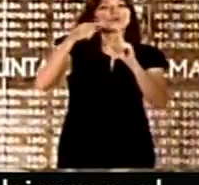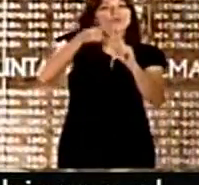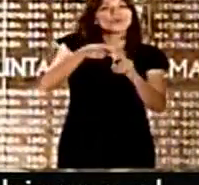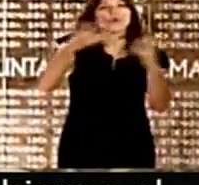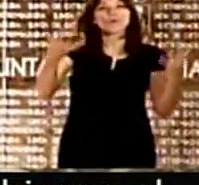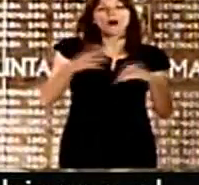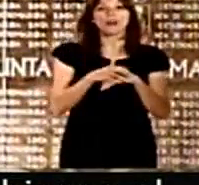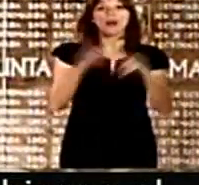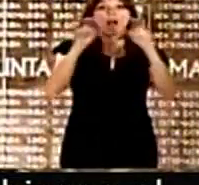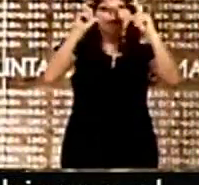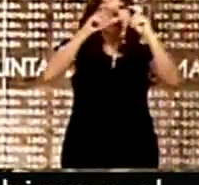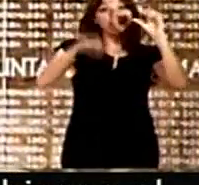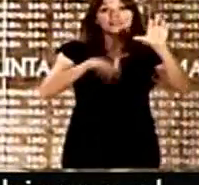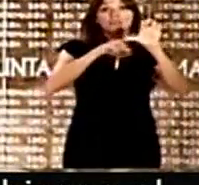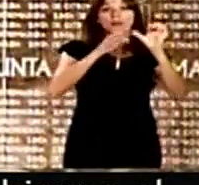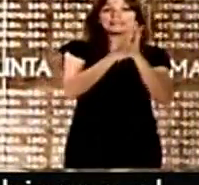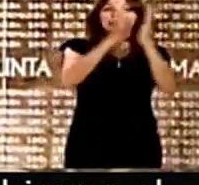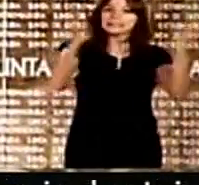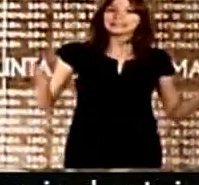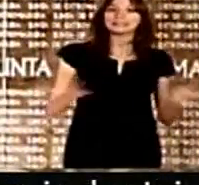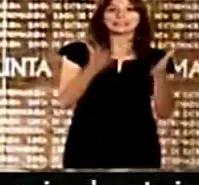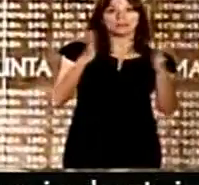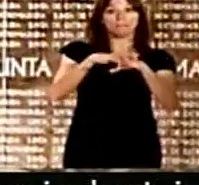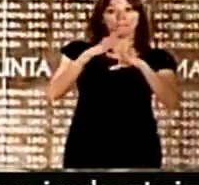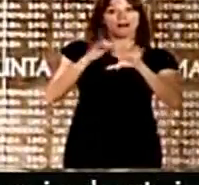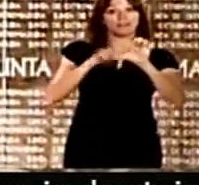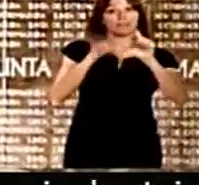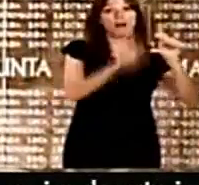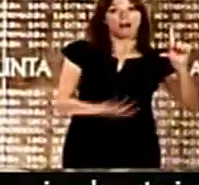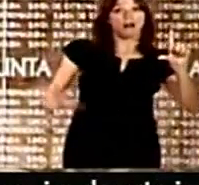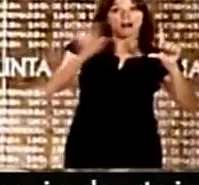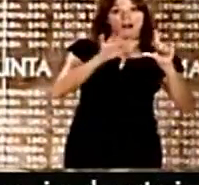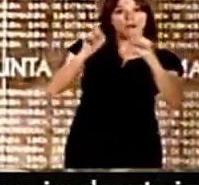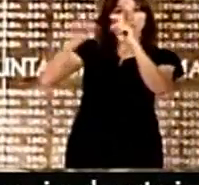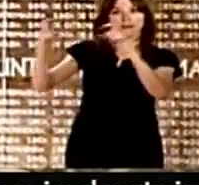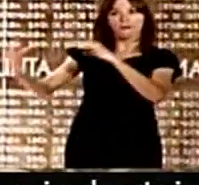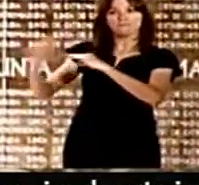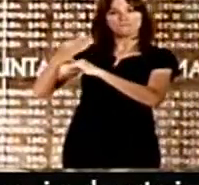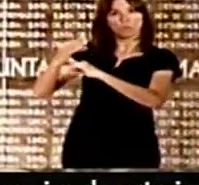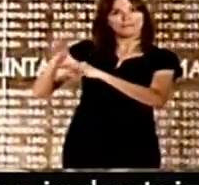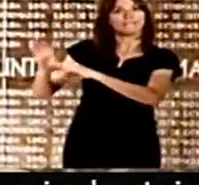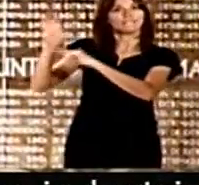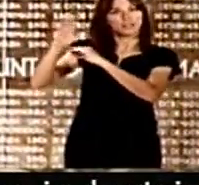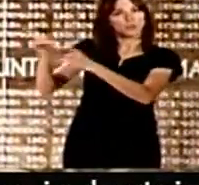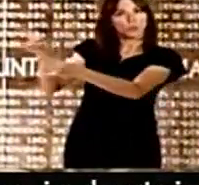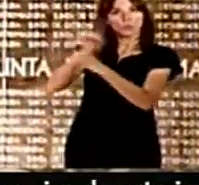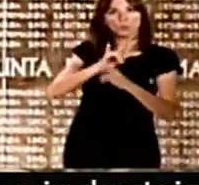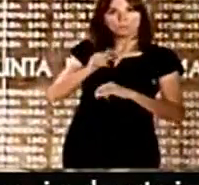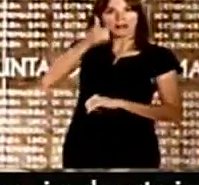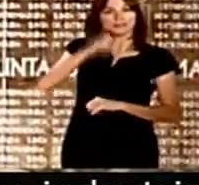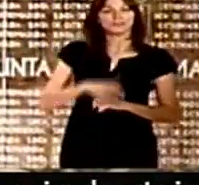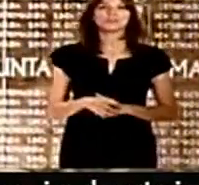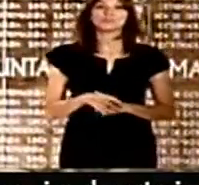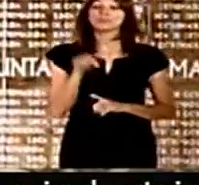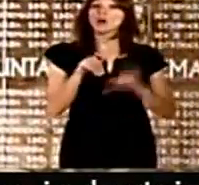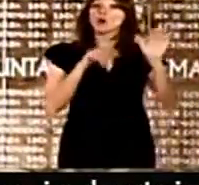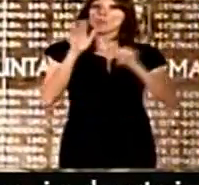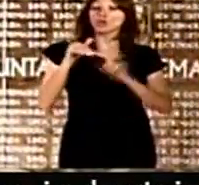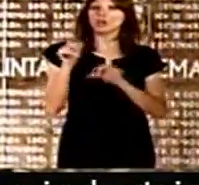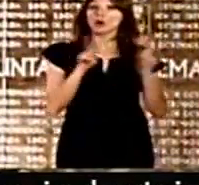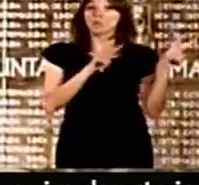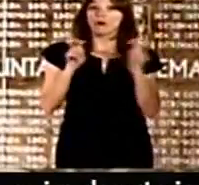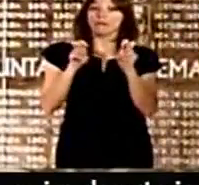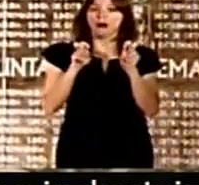en Extremadura, haciendo más atractiva la región para grandes inversiones. Esta nueva convocatoria incluye